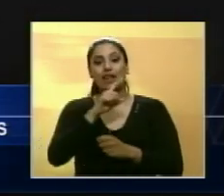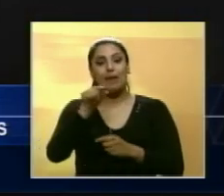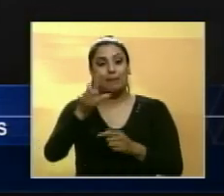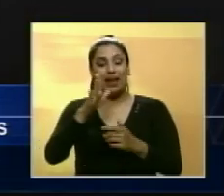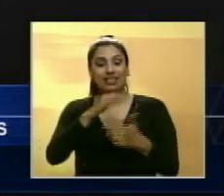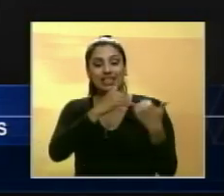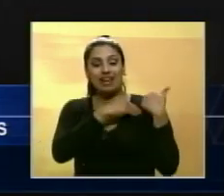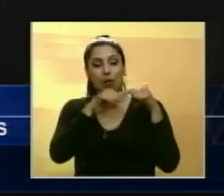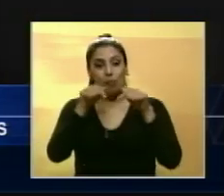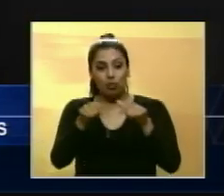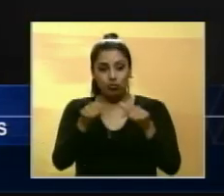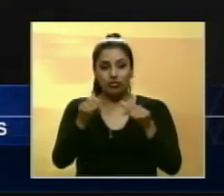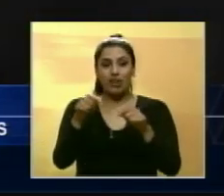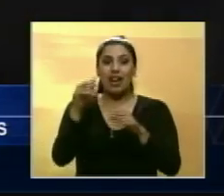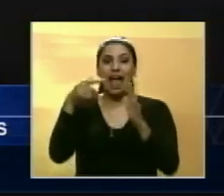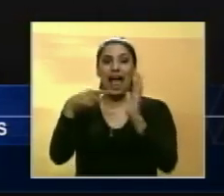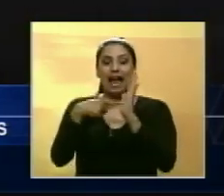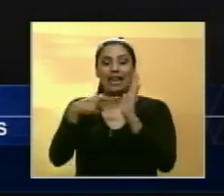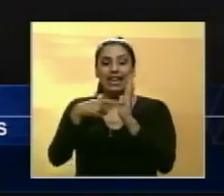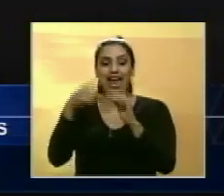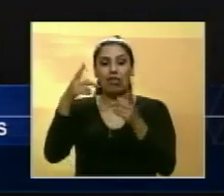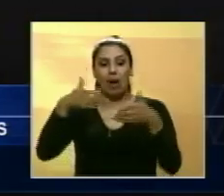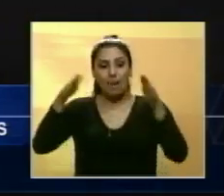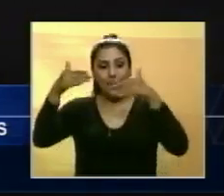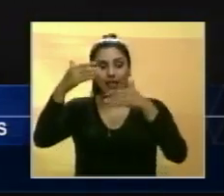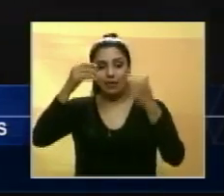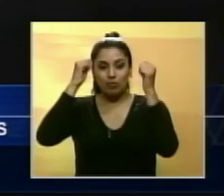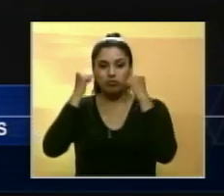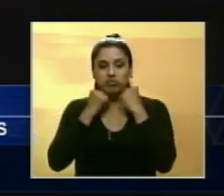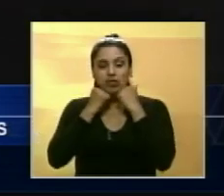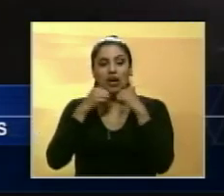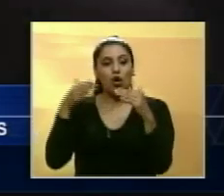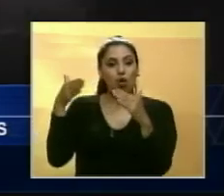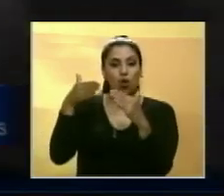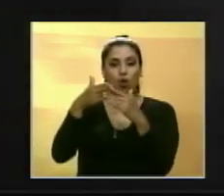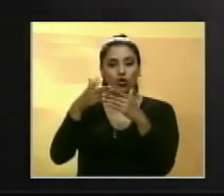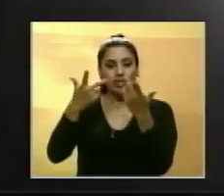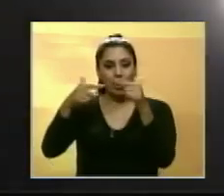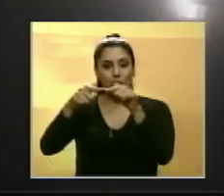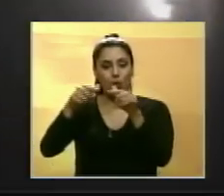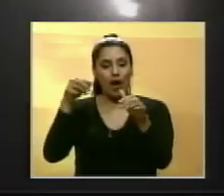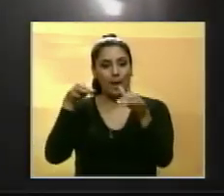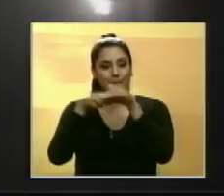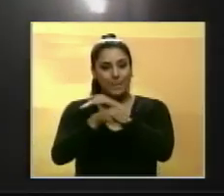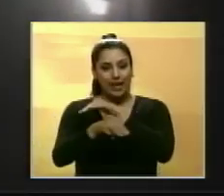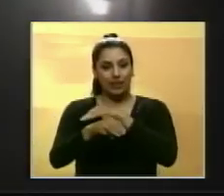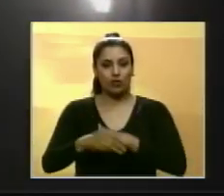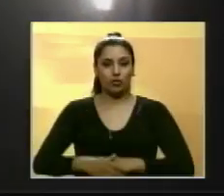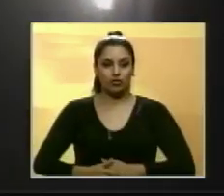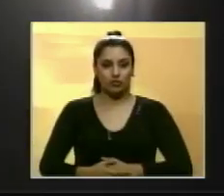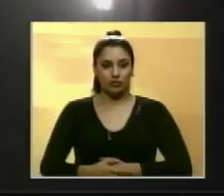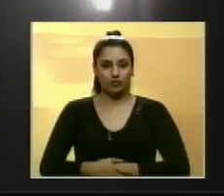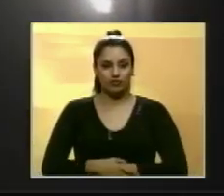quienes presuntamente alquilaron el apartamento usado por los terroristas que atacaron la estación del metro de